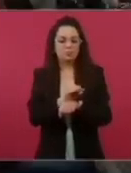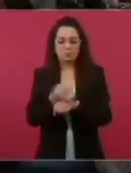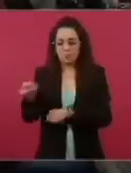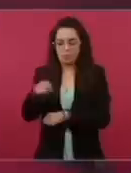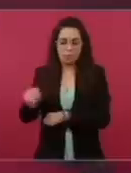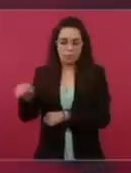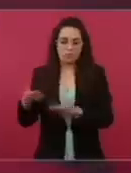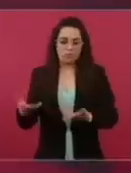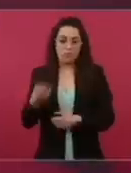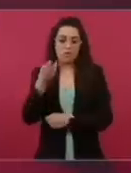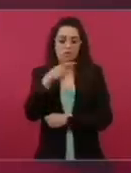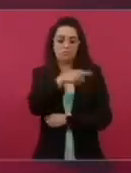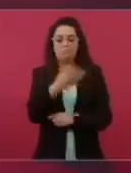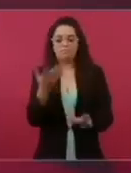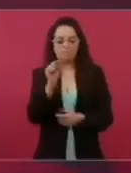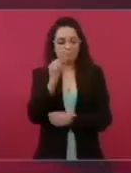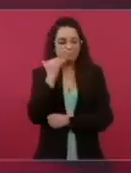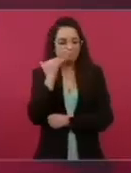una jugarreta.